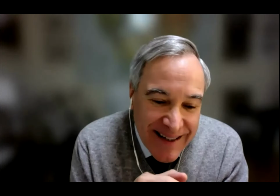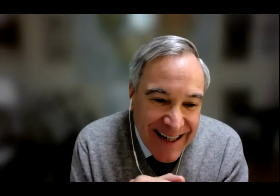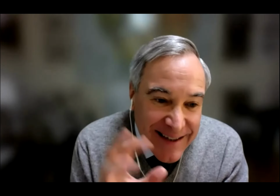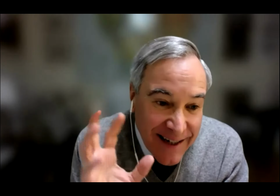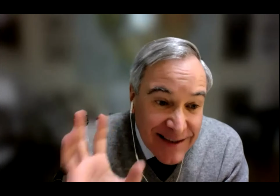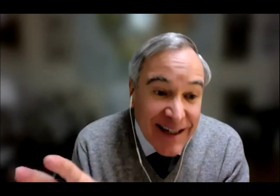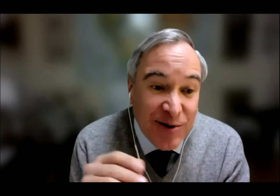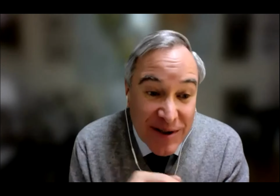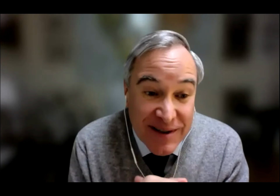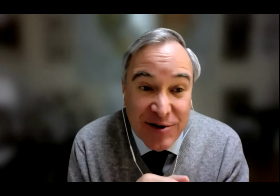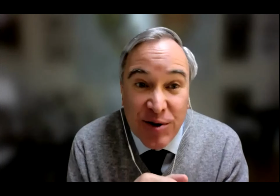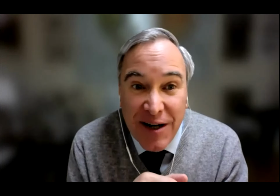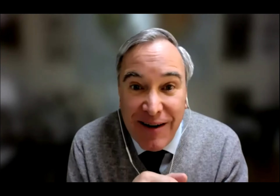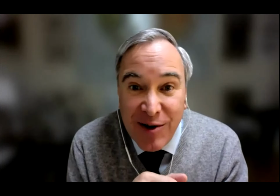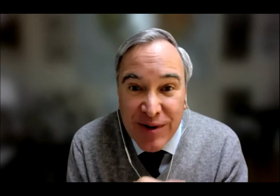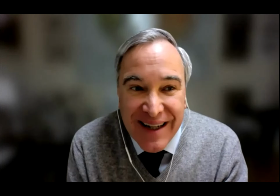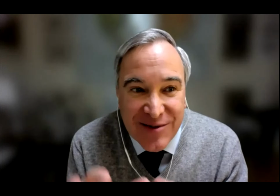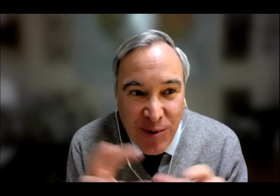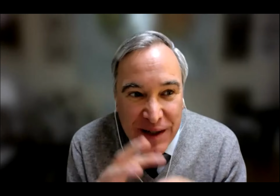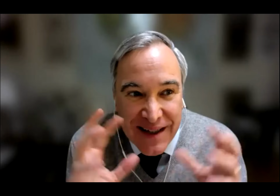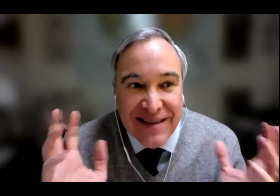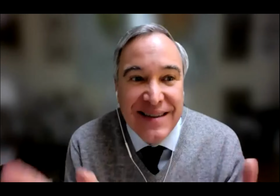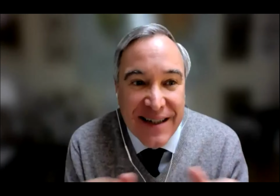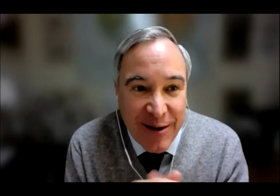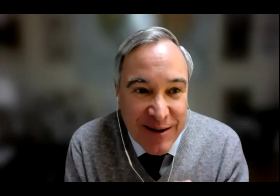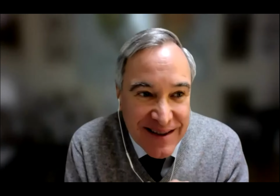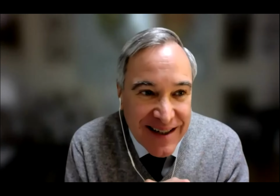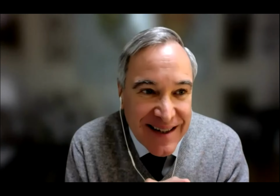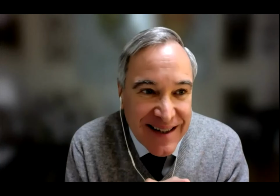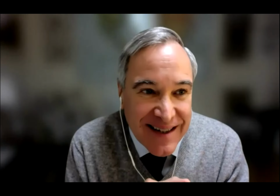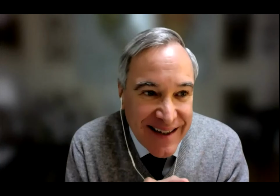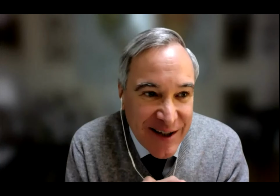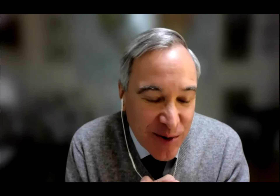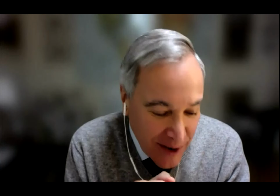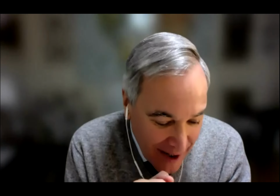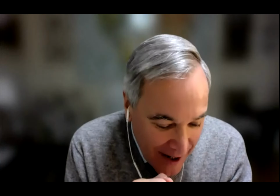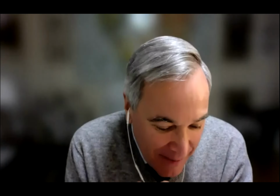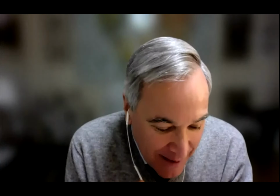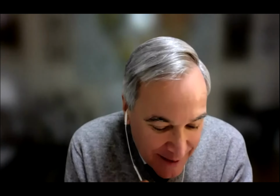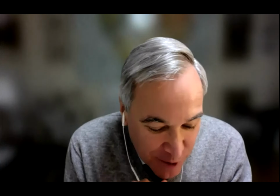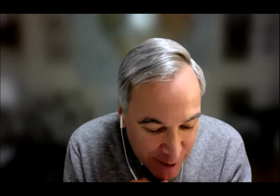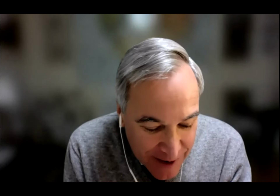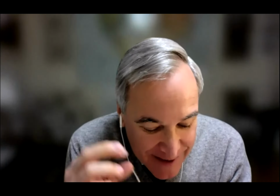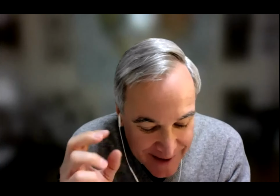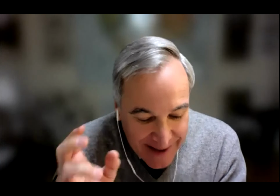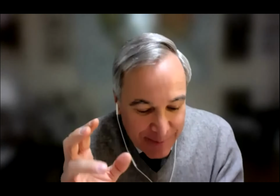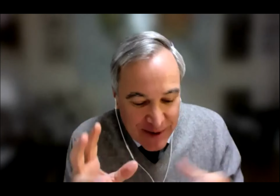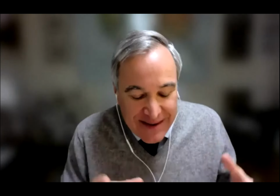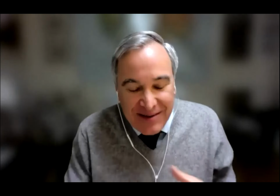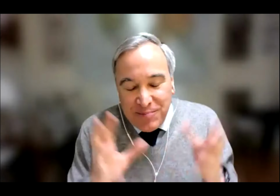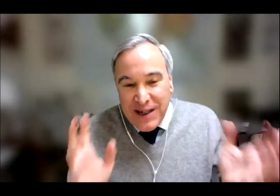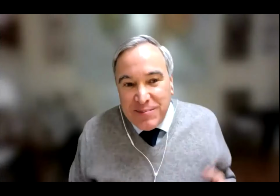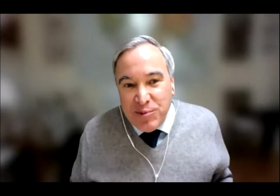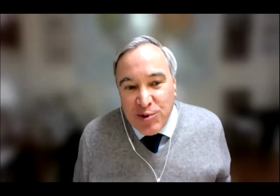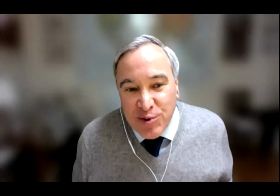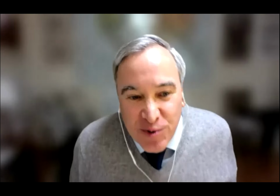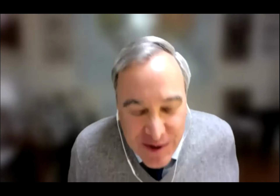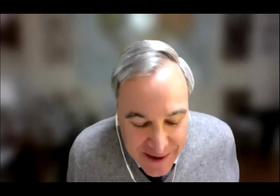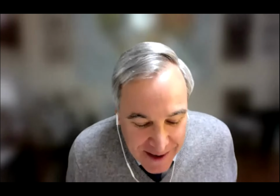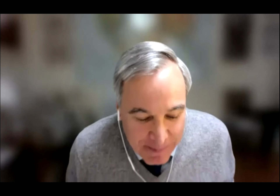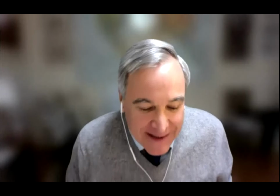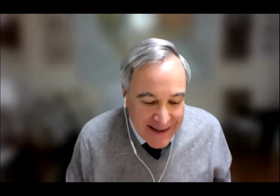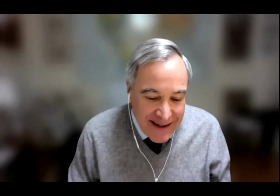de la excelencia con que se ha hecho el trabajo, de las competencias increíbles que se han traído, y yo quiero rescatar pues un par de puntos.